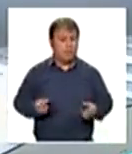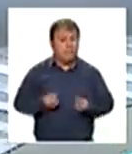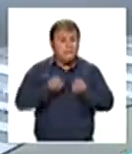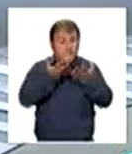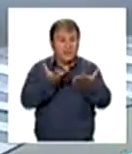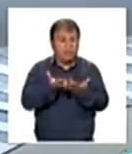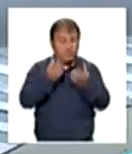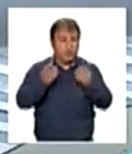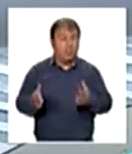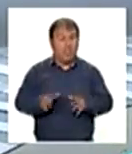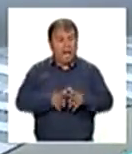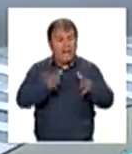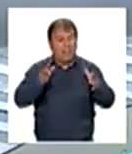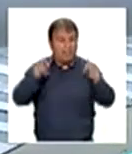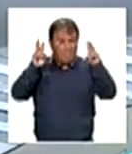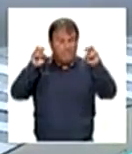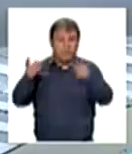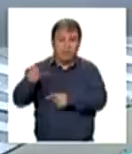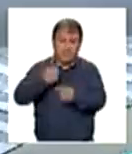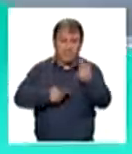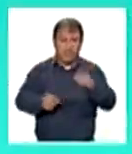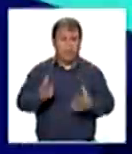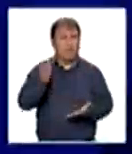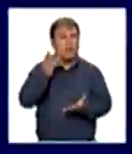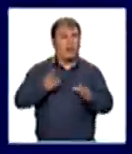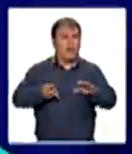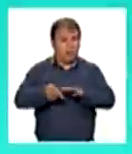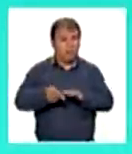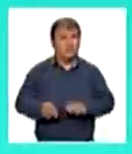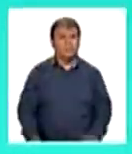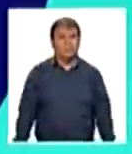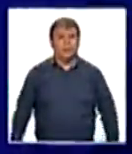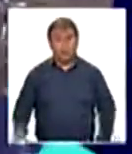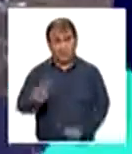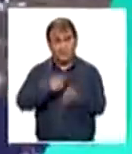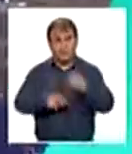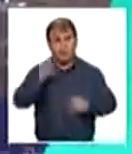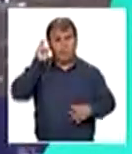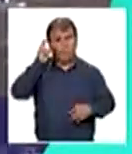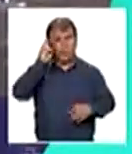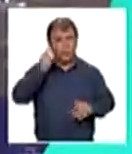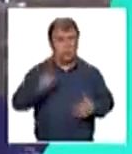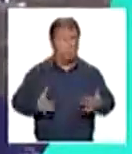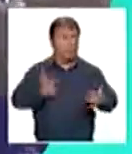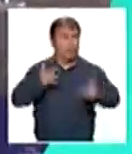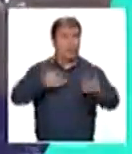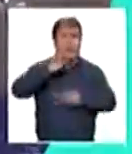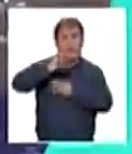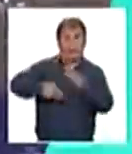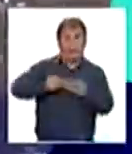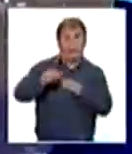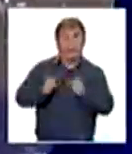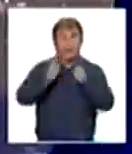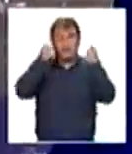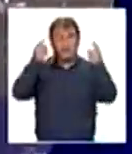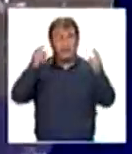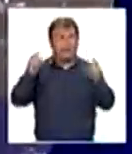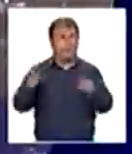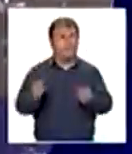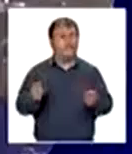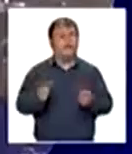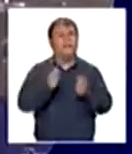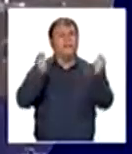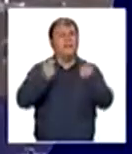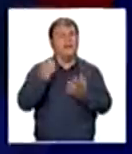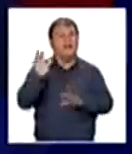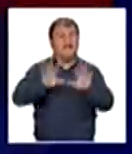información ampliando sobre ese tema al regresar luego de la pausa. Al volver, profesora conmueve al mundo al sorprender con fiesta de 15 años a